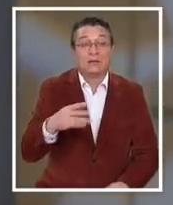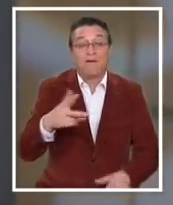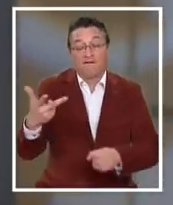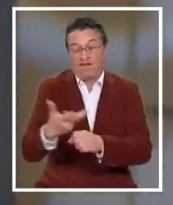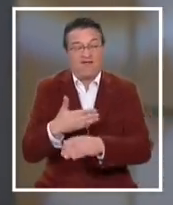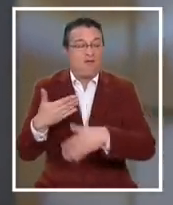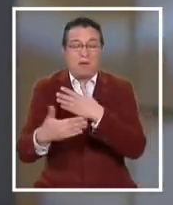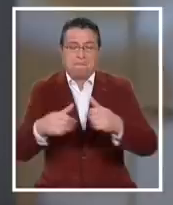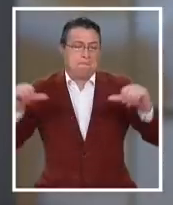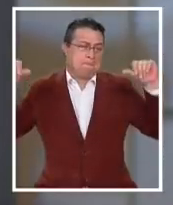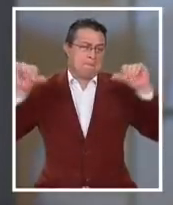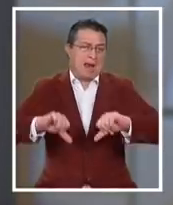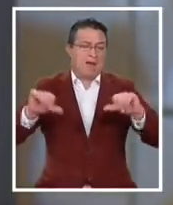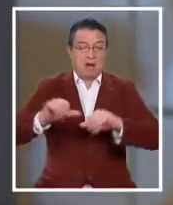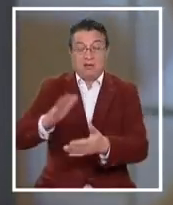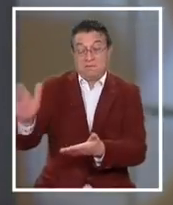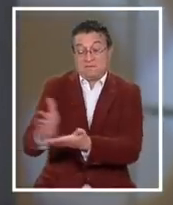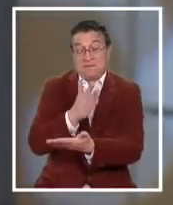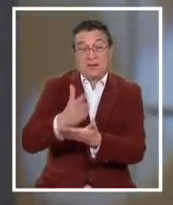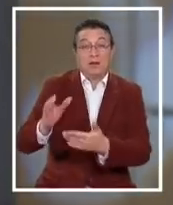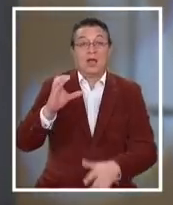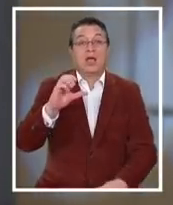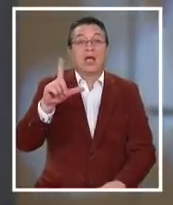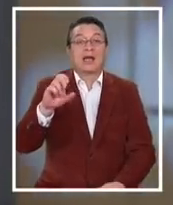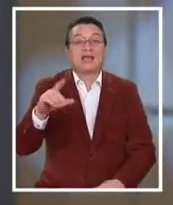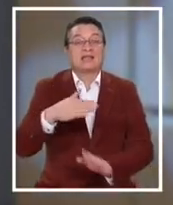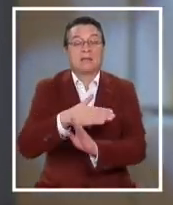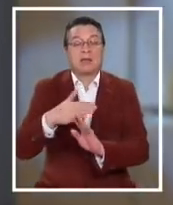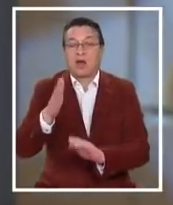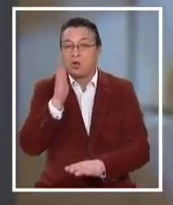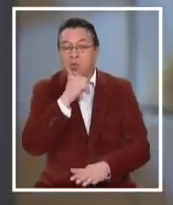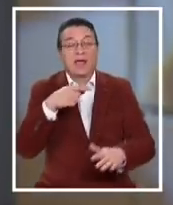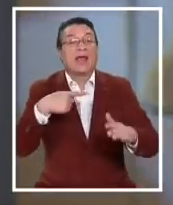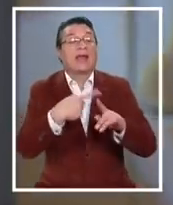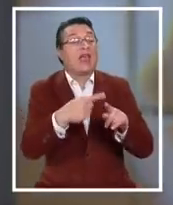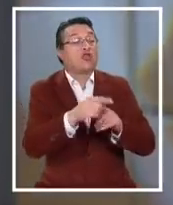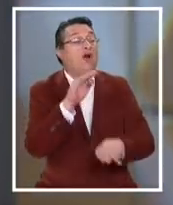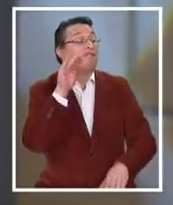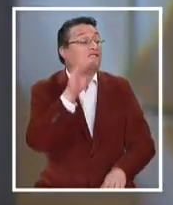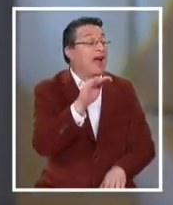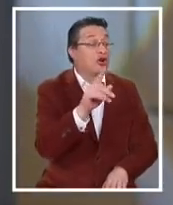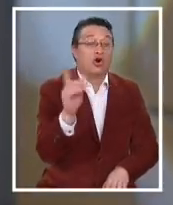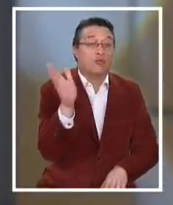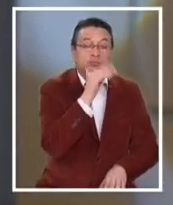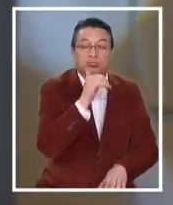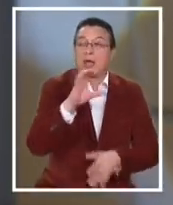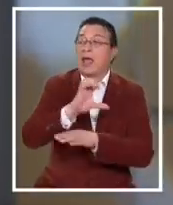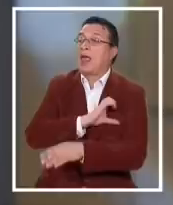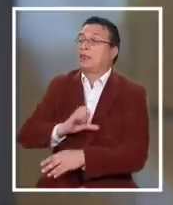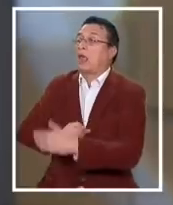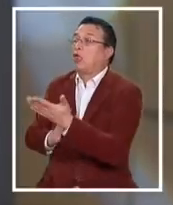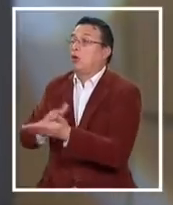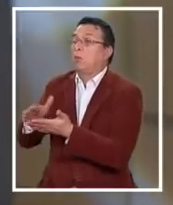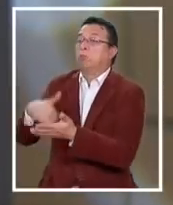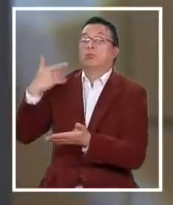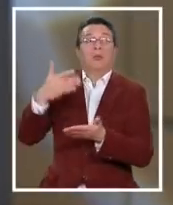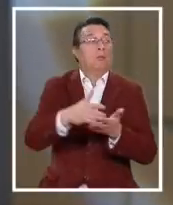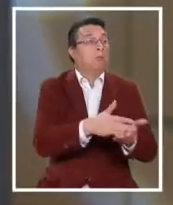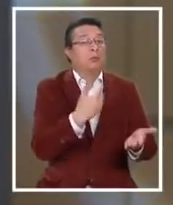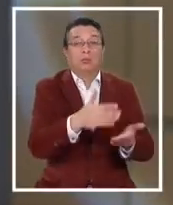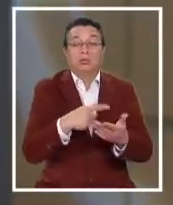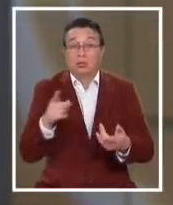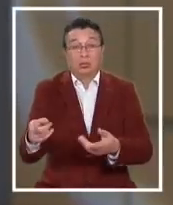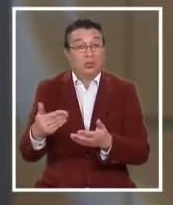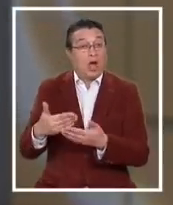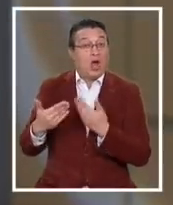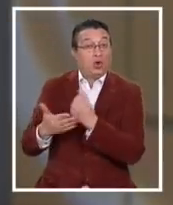mal. Pésimo. Excluye principalmente a la clase media que no tiene acceso a créditos de bancos ni subsidios del Estado. Y a esa gente hoy día no le están llegando